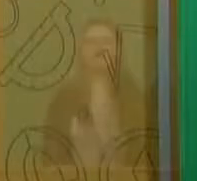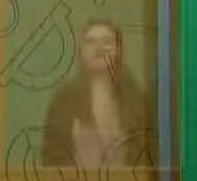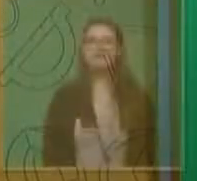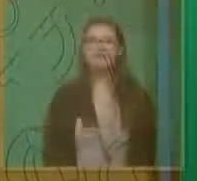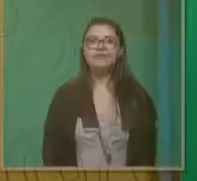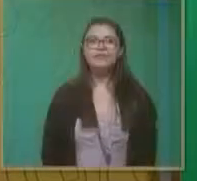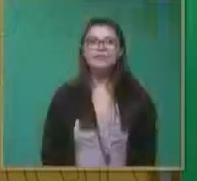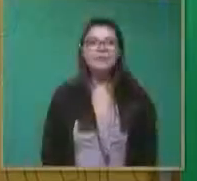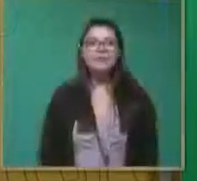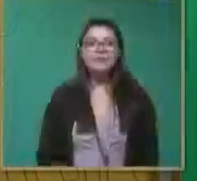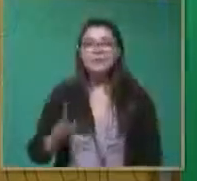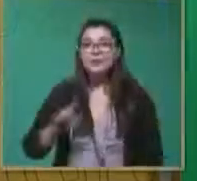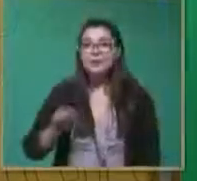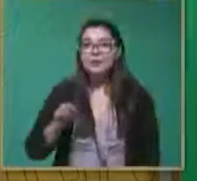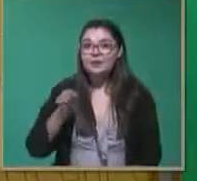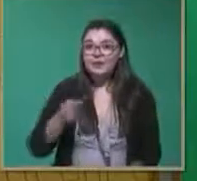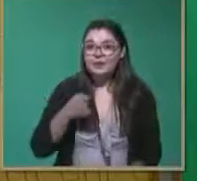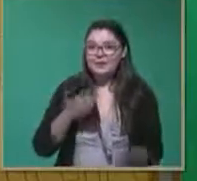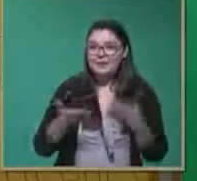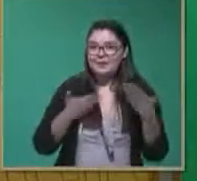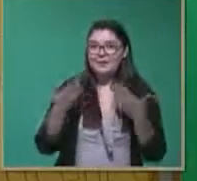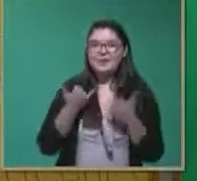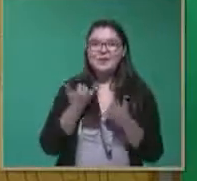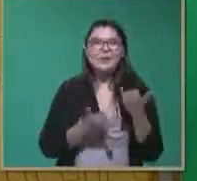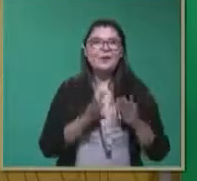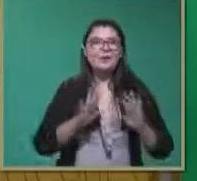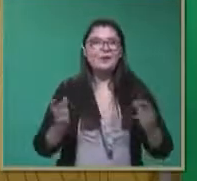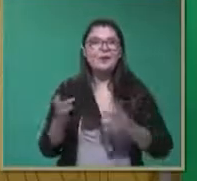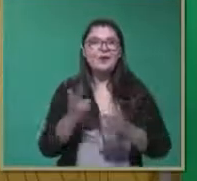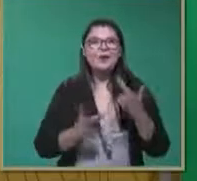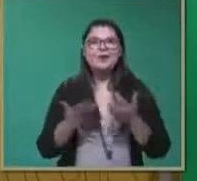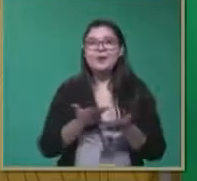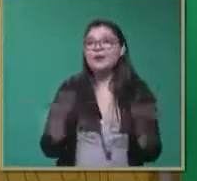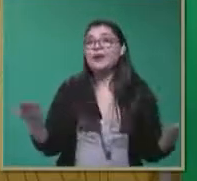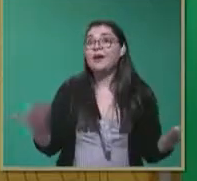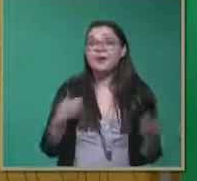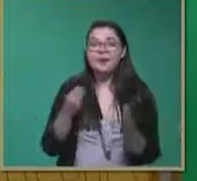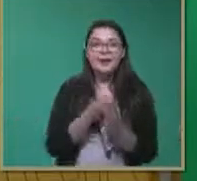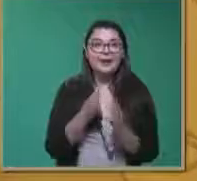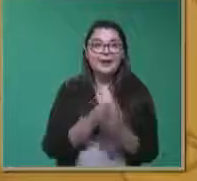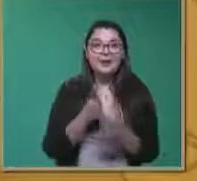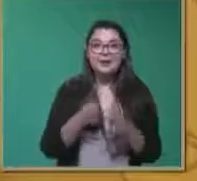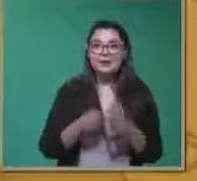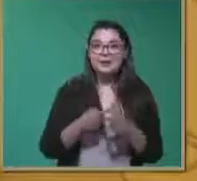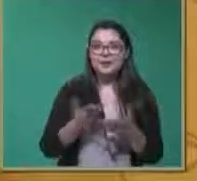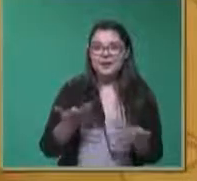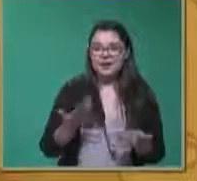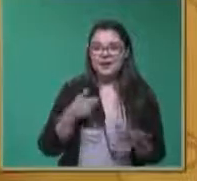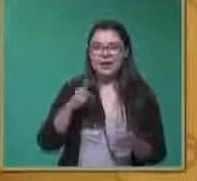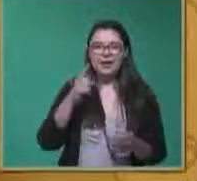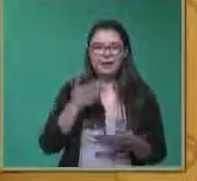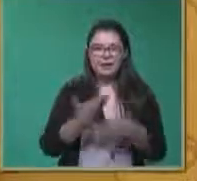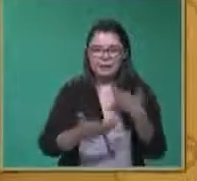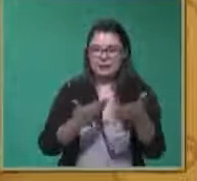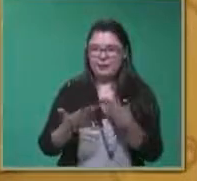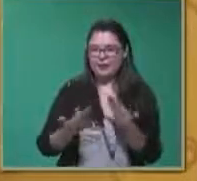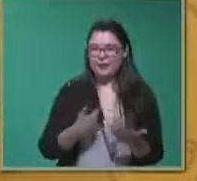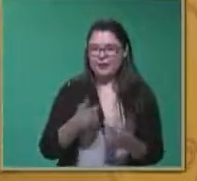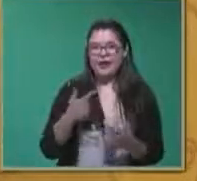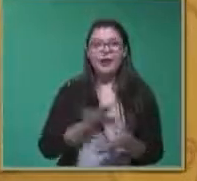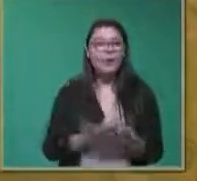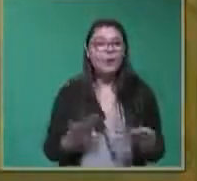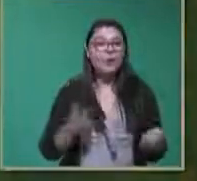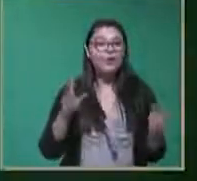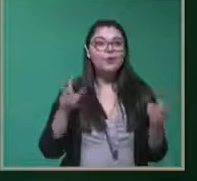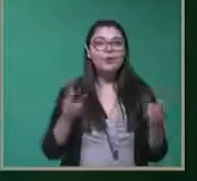Después de estos divertidos juegos, ya estamos de regreso con la clase de matemáticas. Vamos a continuar con un tema que